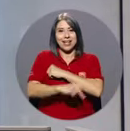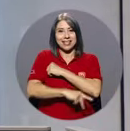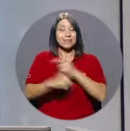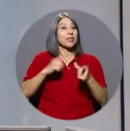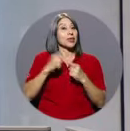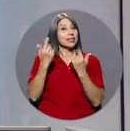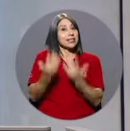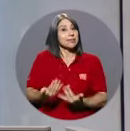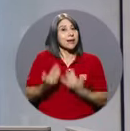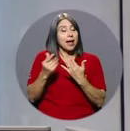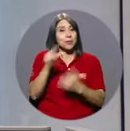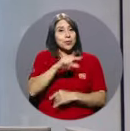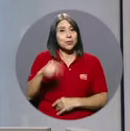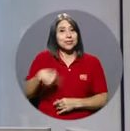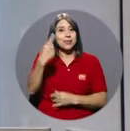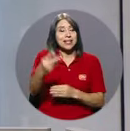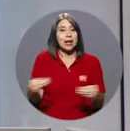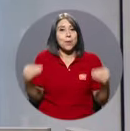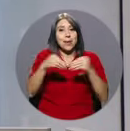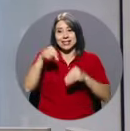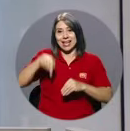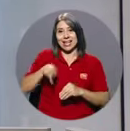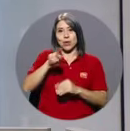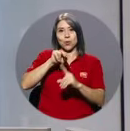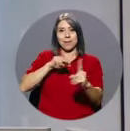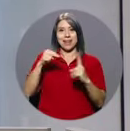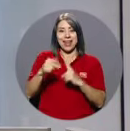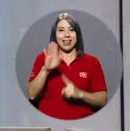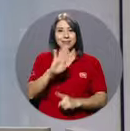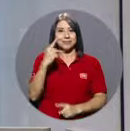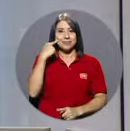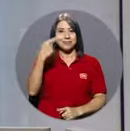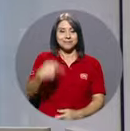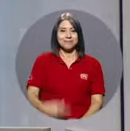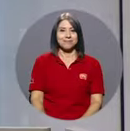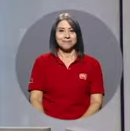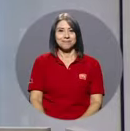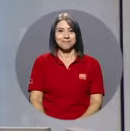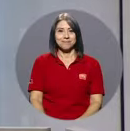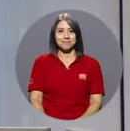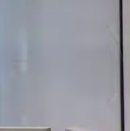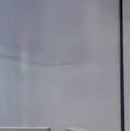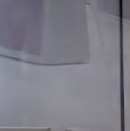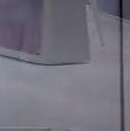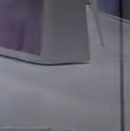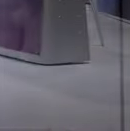del país. Así que le esperamos la próxima semana con más aquí en Una Mirada. Hasta pronto.